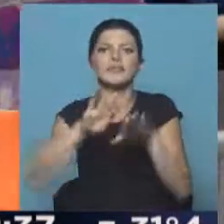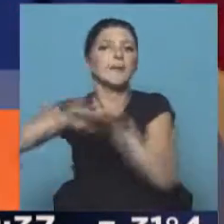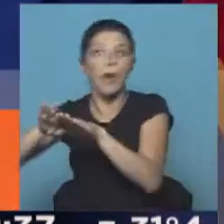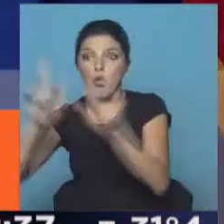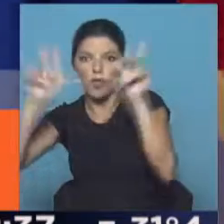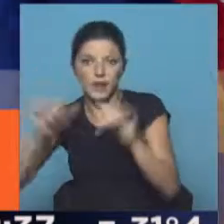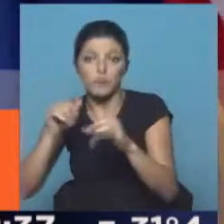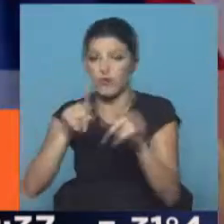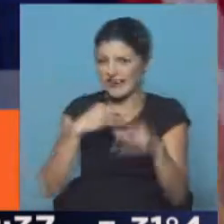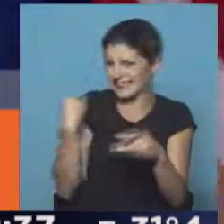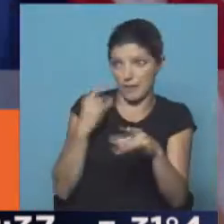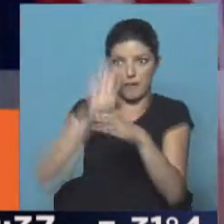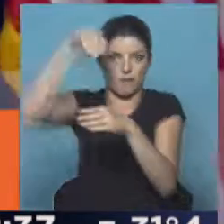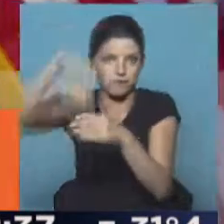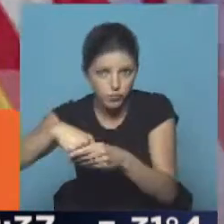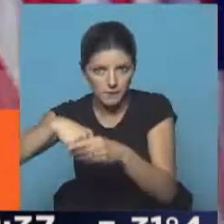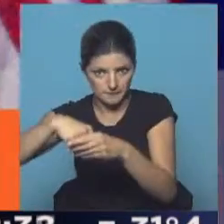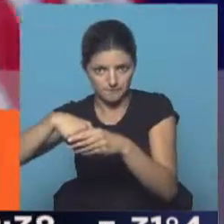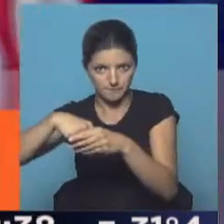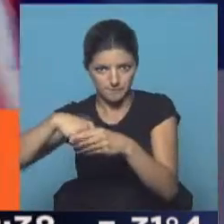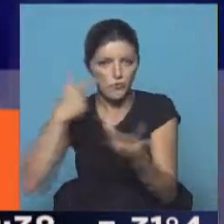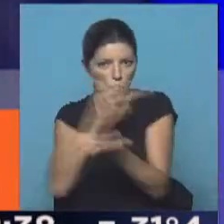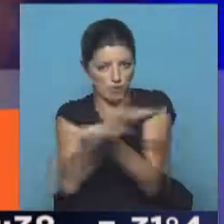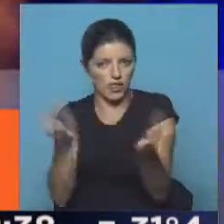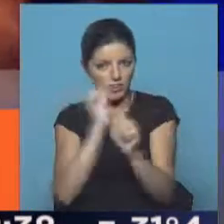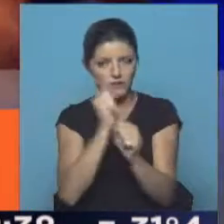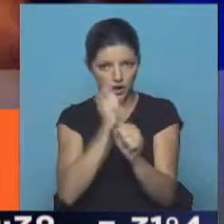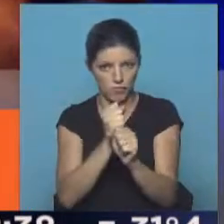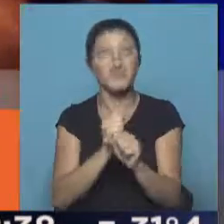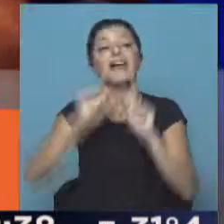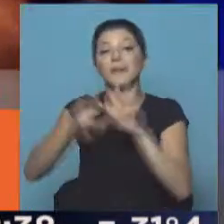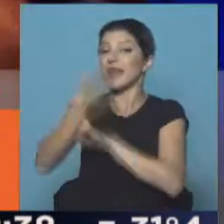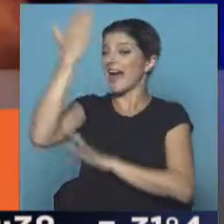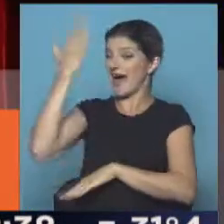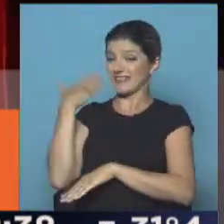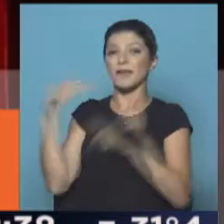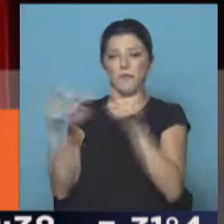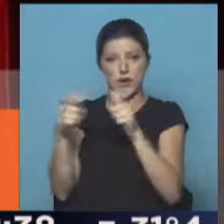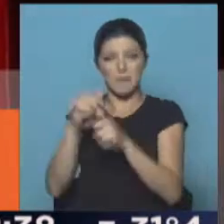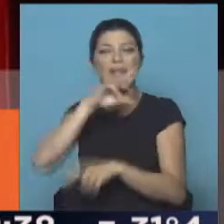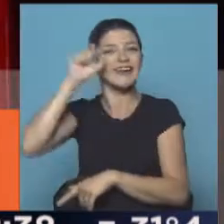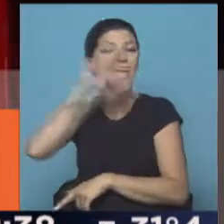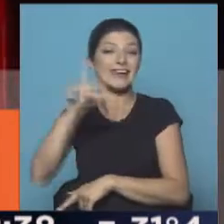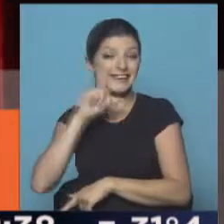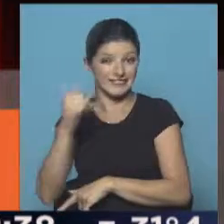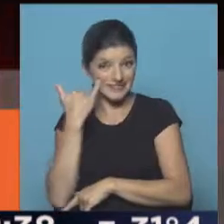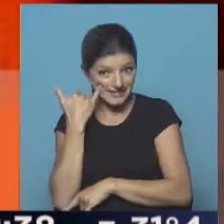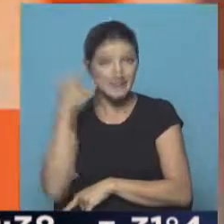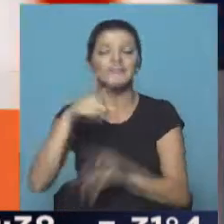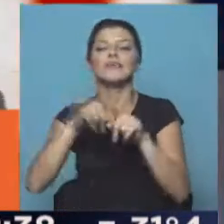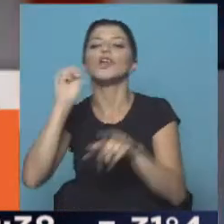veces escandaloso de sus acciones. Y con la conducción del reality show El Aprendiz se hizo conocido